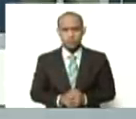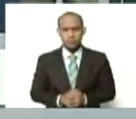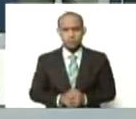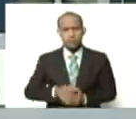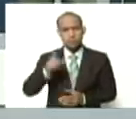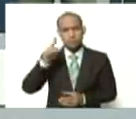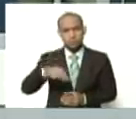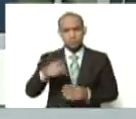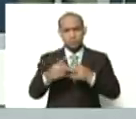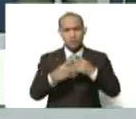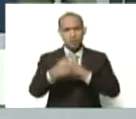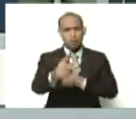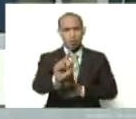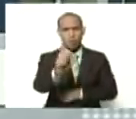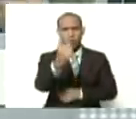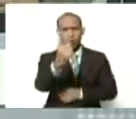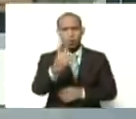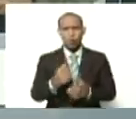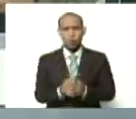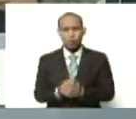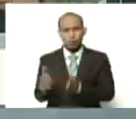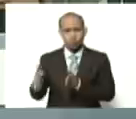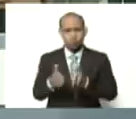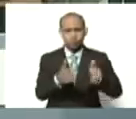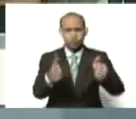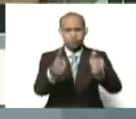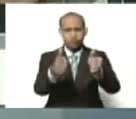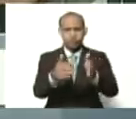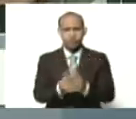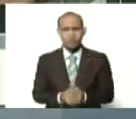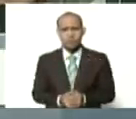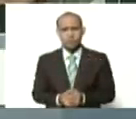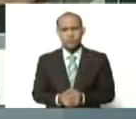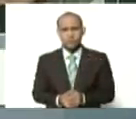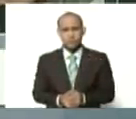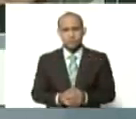Precisamente en el kilómetro 1 de la carretera vía Perijá,